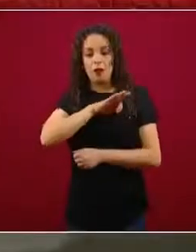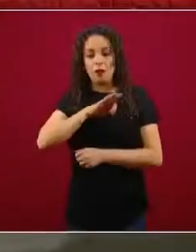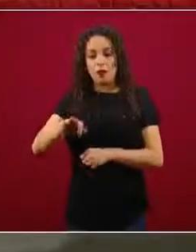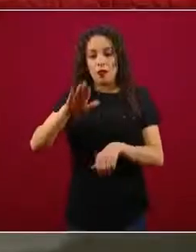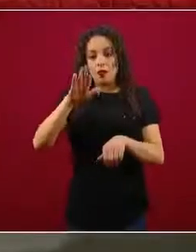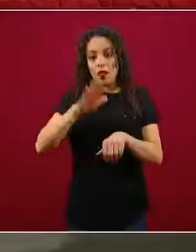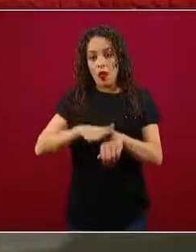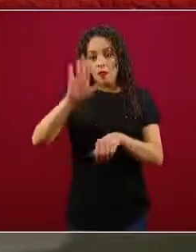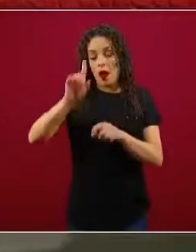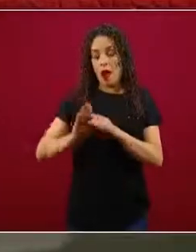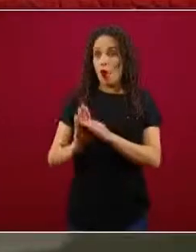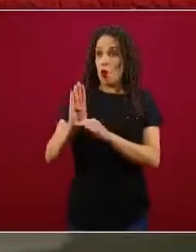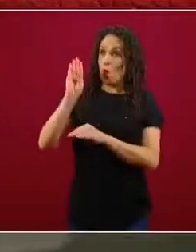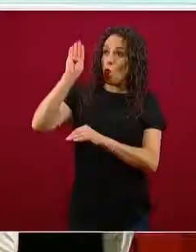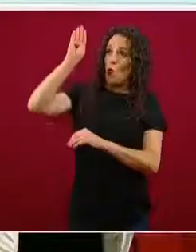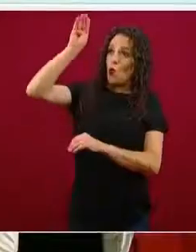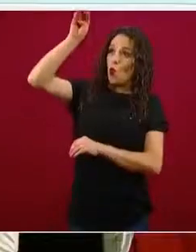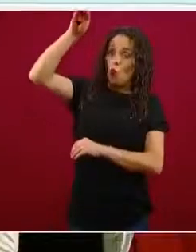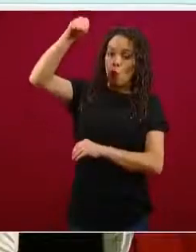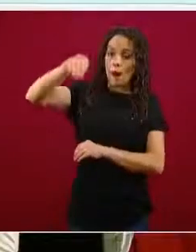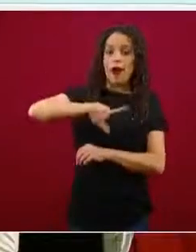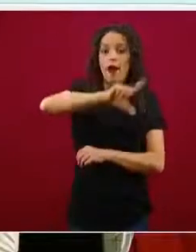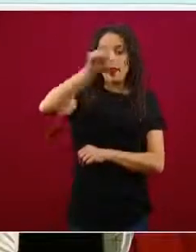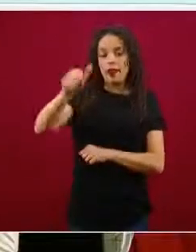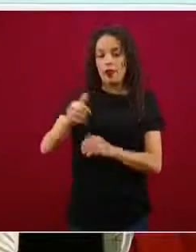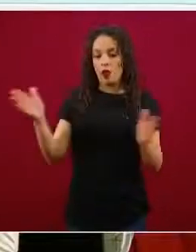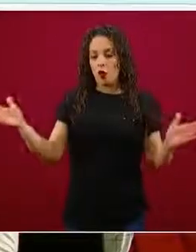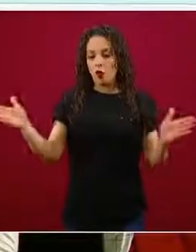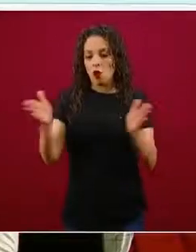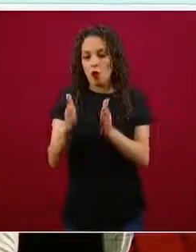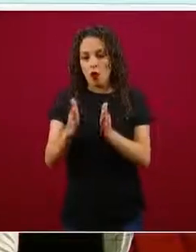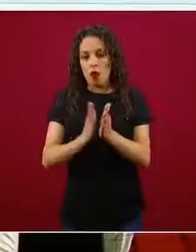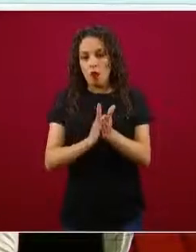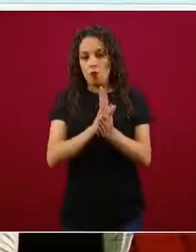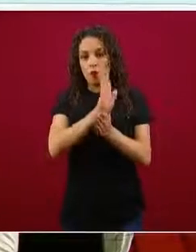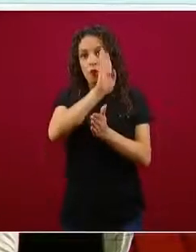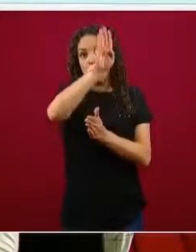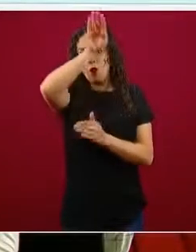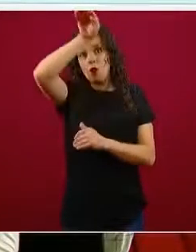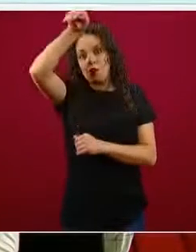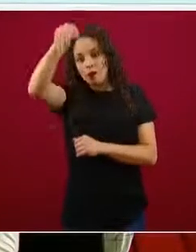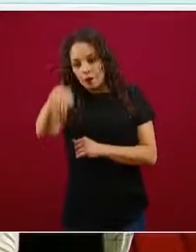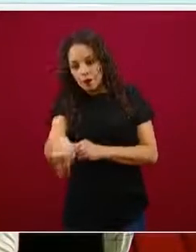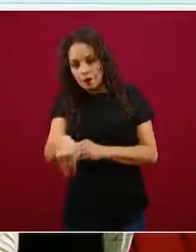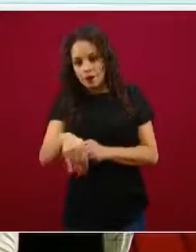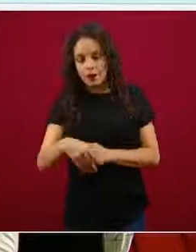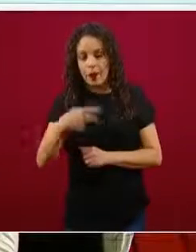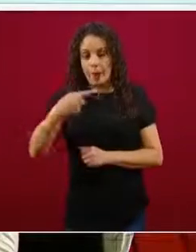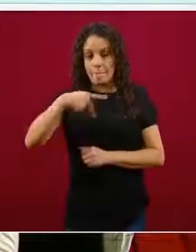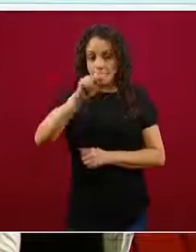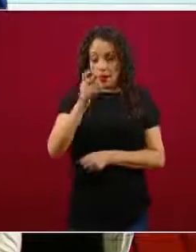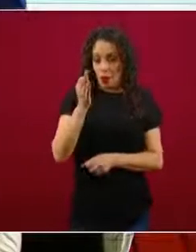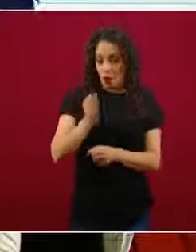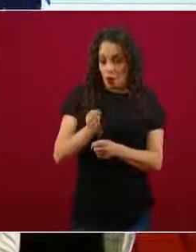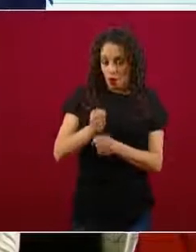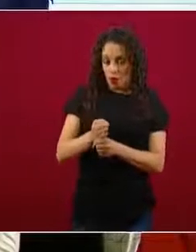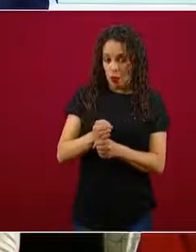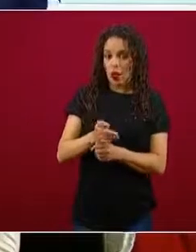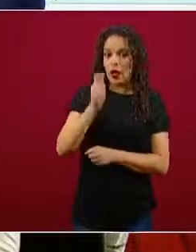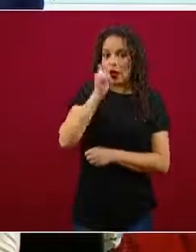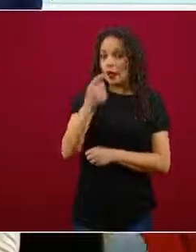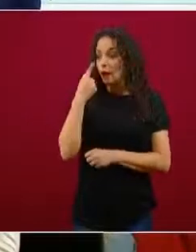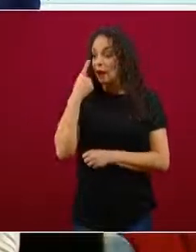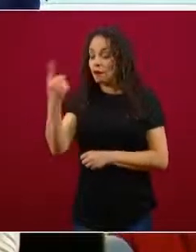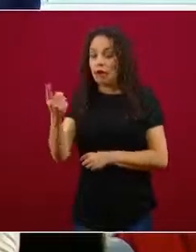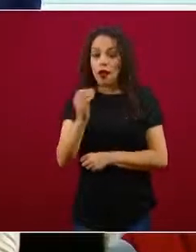aguda, más alta y más corta. Sin embargo, en la predicción, hasta el momento, esto es 25 de agosto,